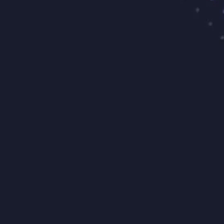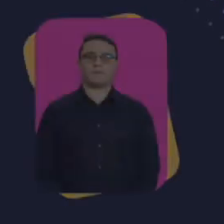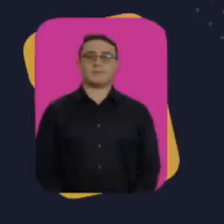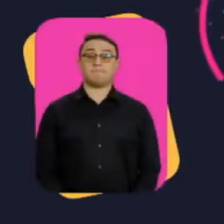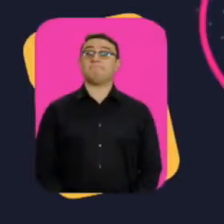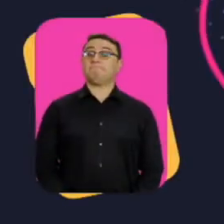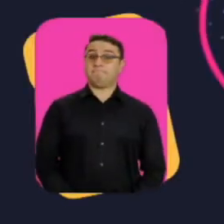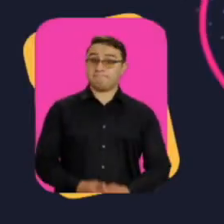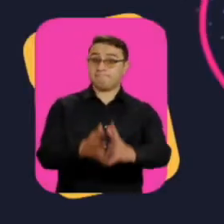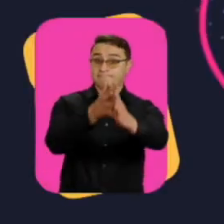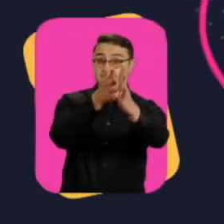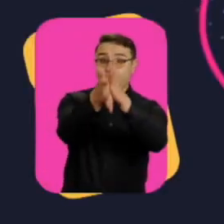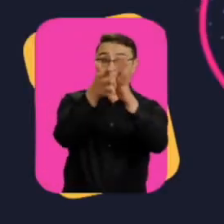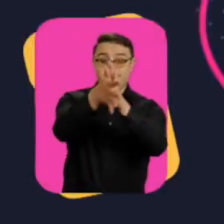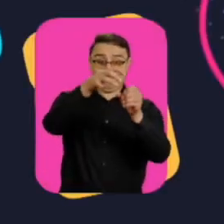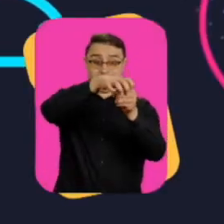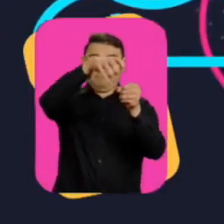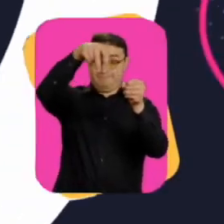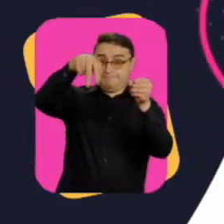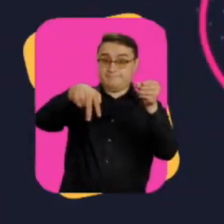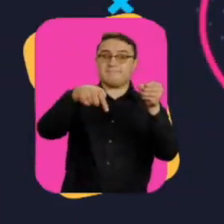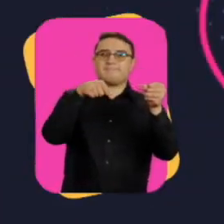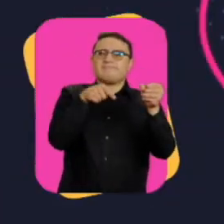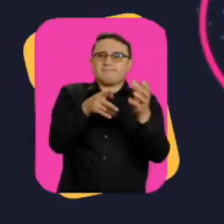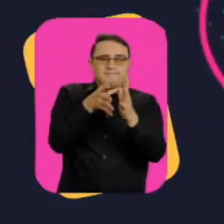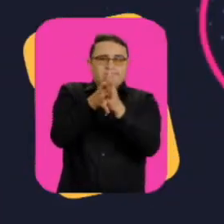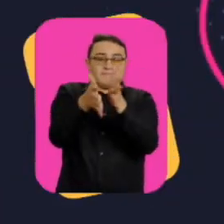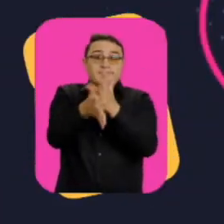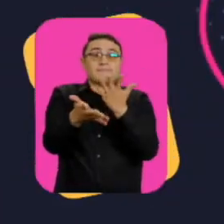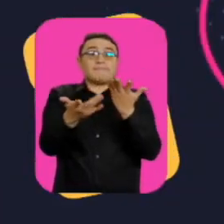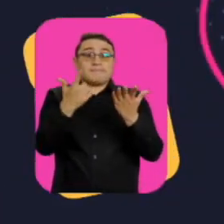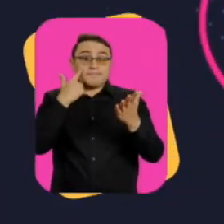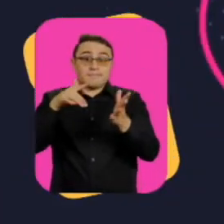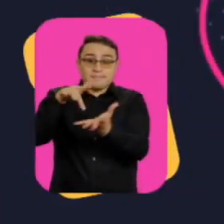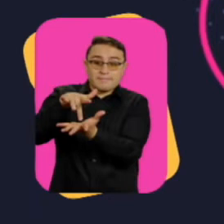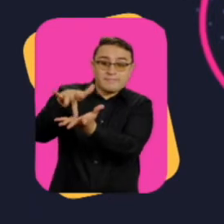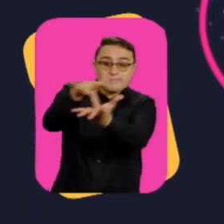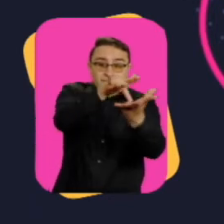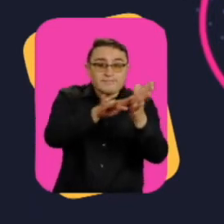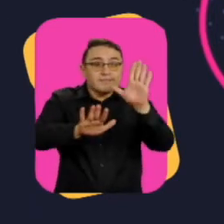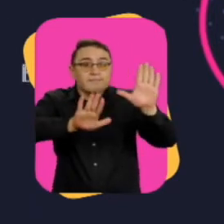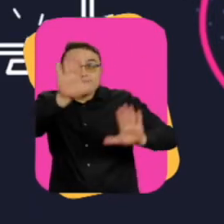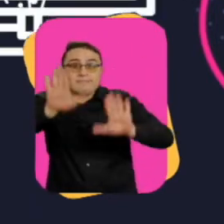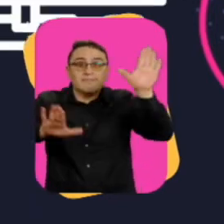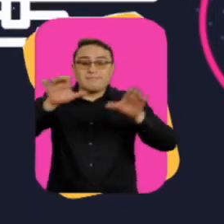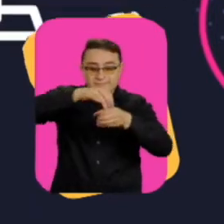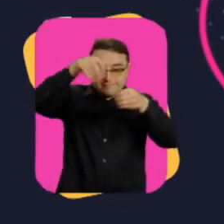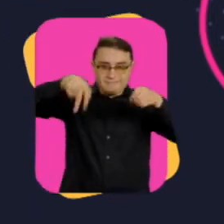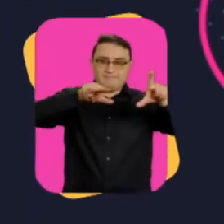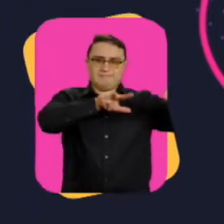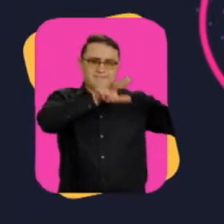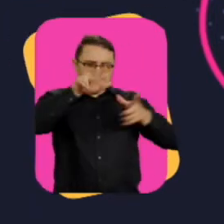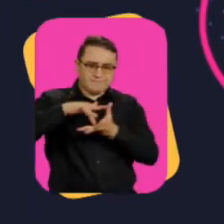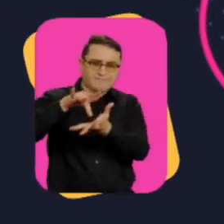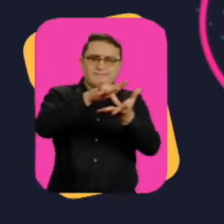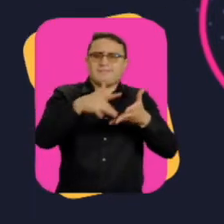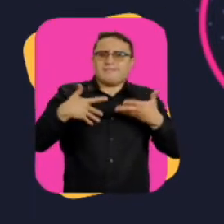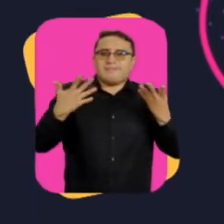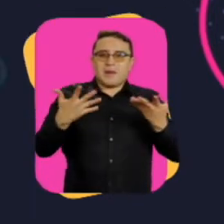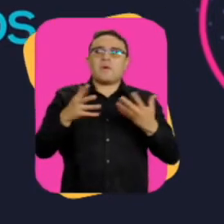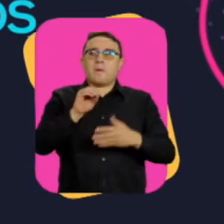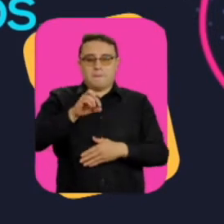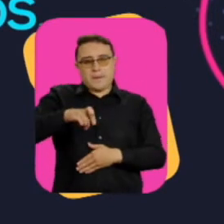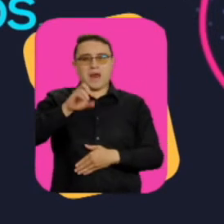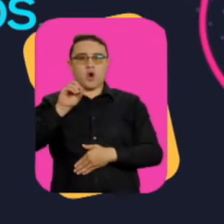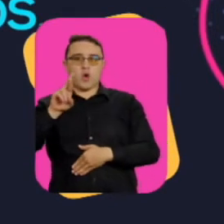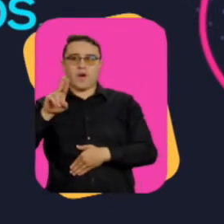Y a propósito de ciudadanía, estos son los resultados de la participación ciudadana con nuestro canal a través de los